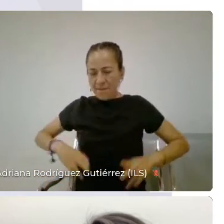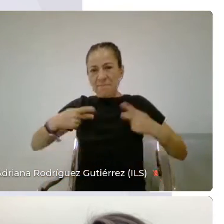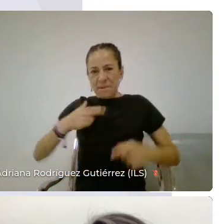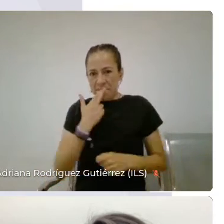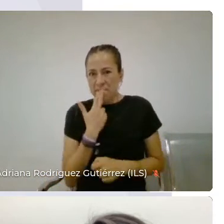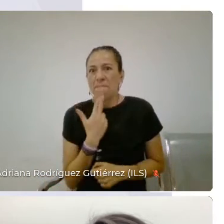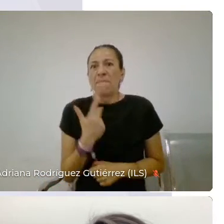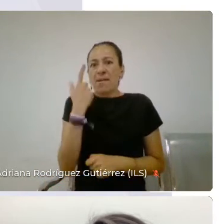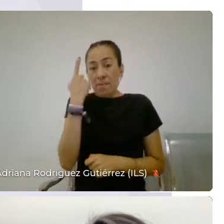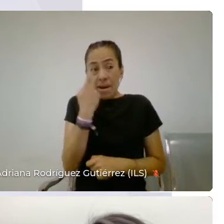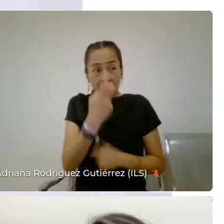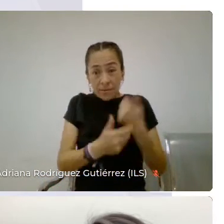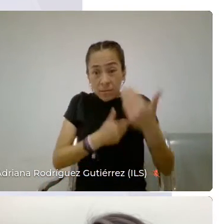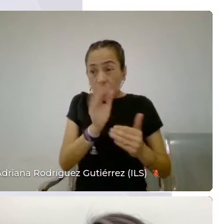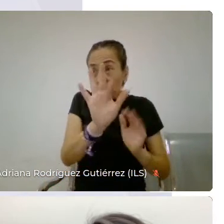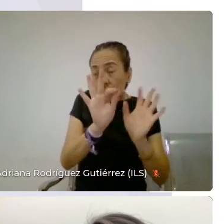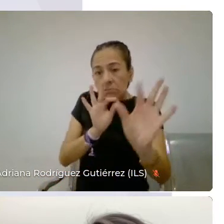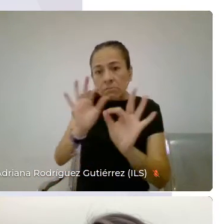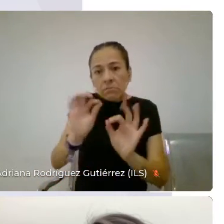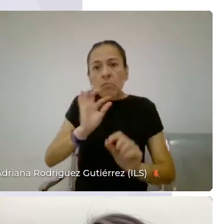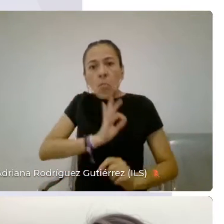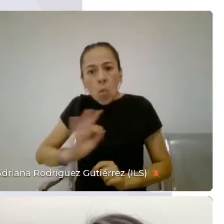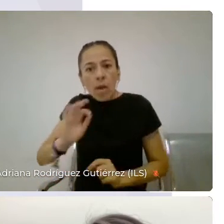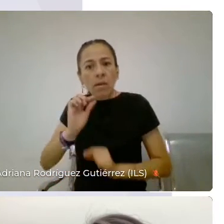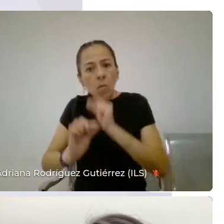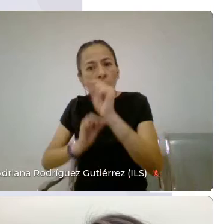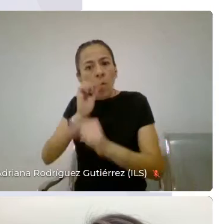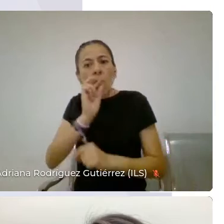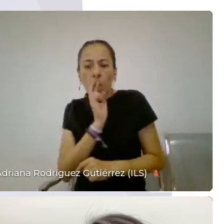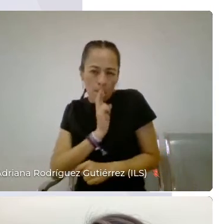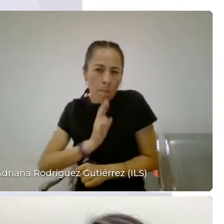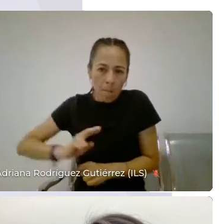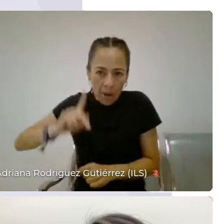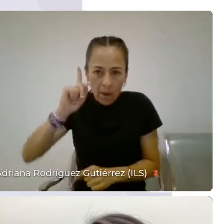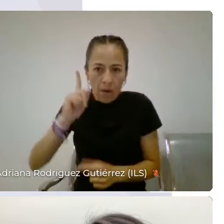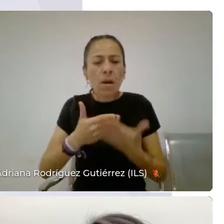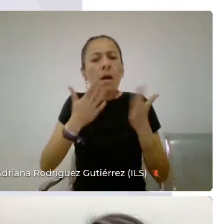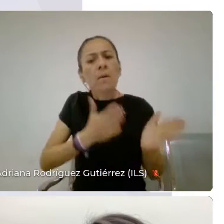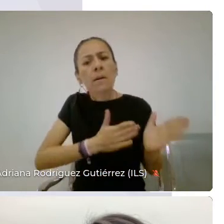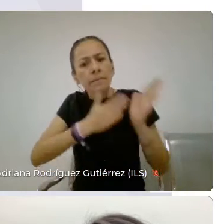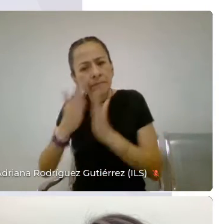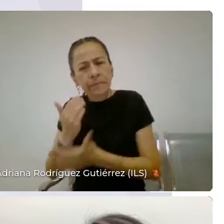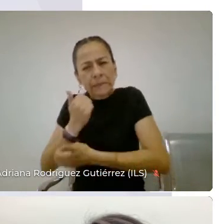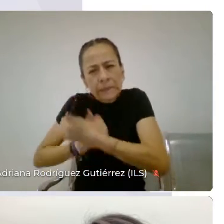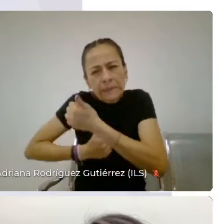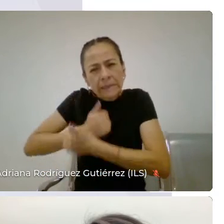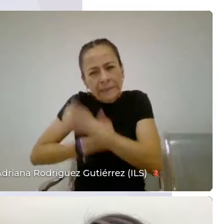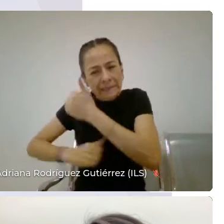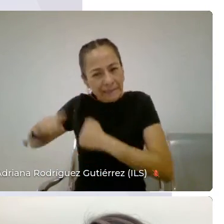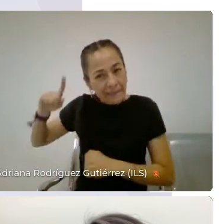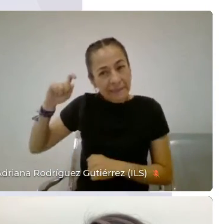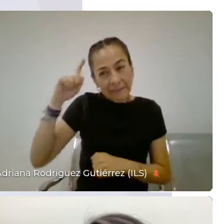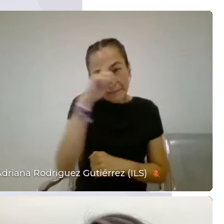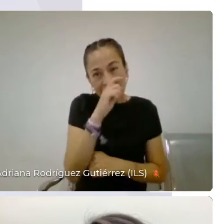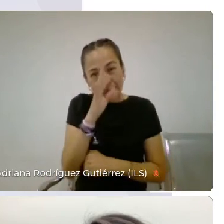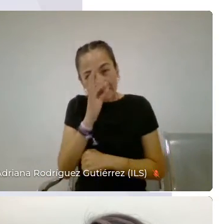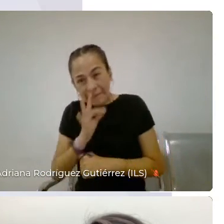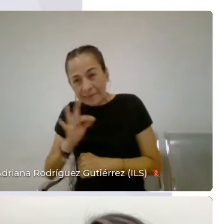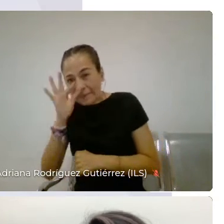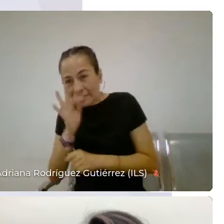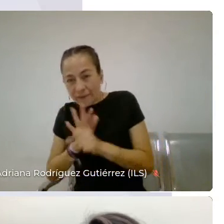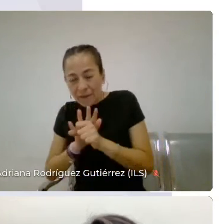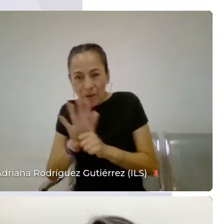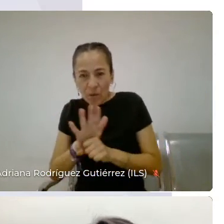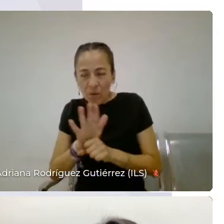en estos procesos, ¿cierto? Yo diría que de los retos más importantes que preguntabas, casi que es como la pregunta anterior un poco, ¿cierto?